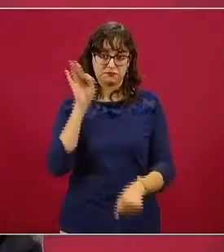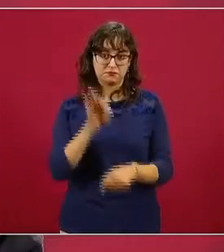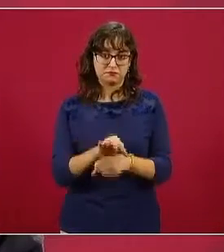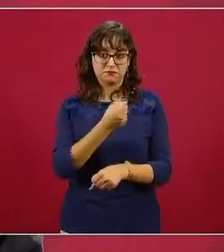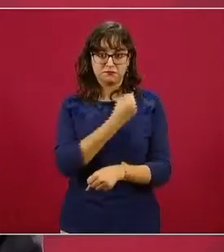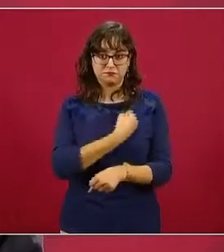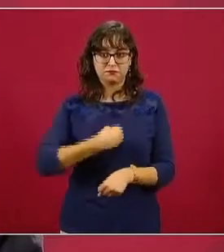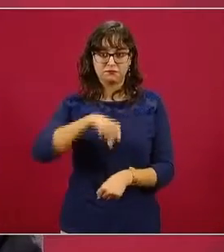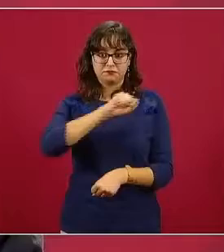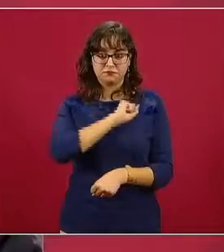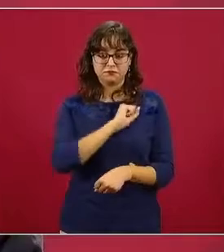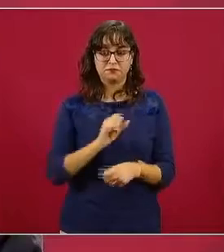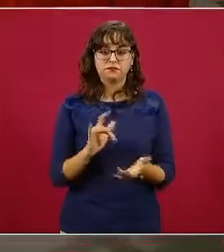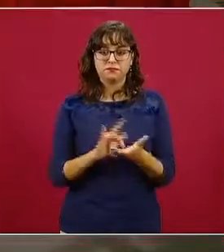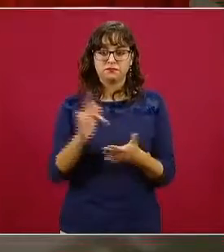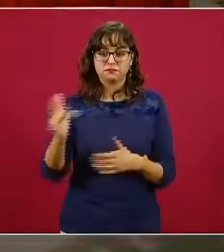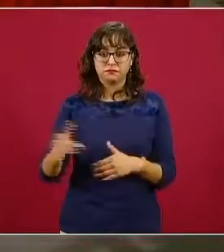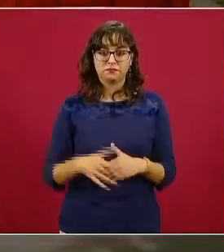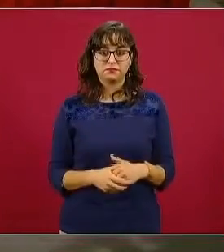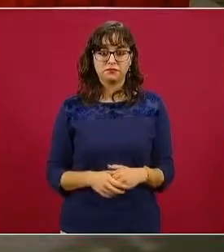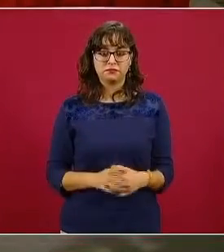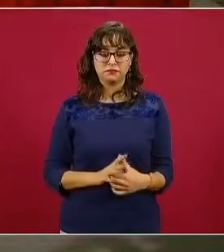salud. Gracias.